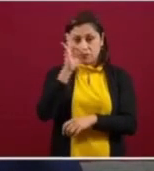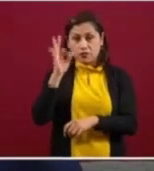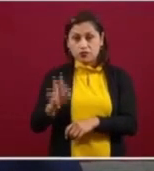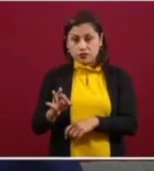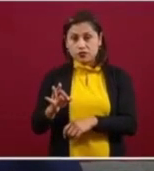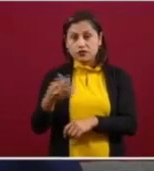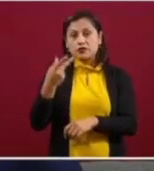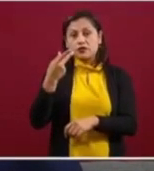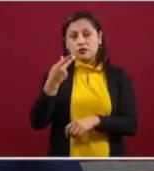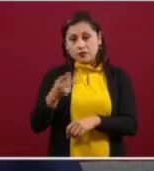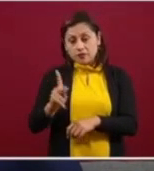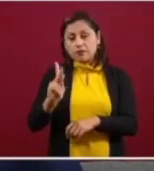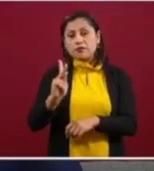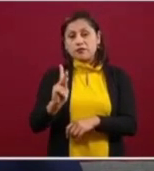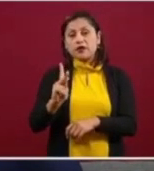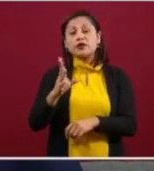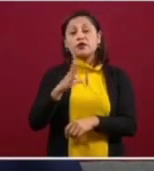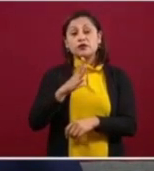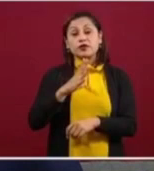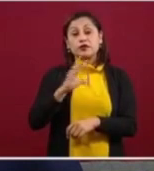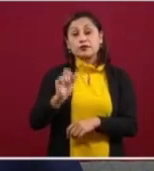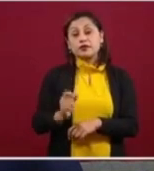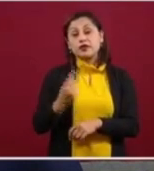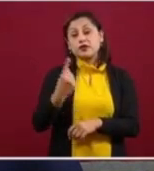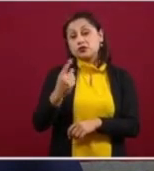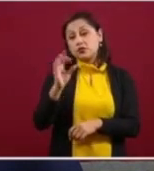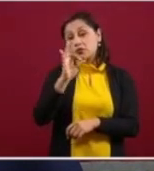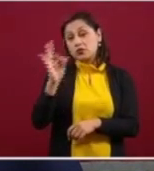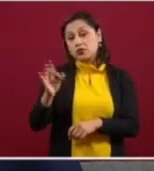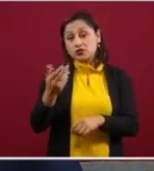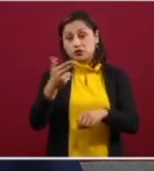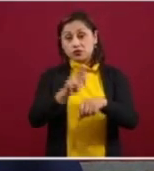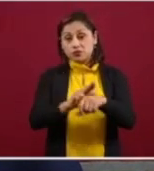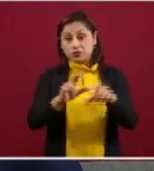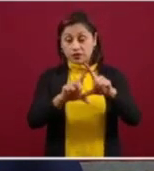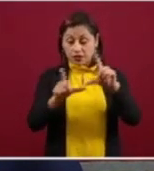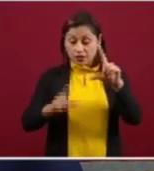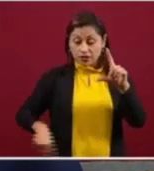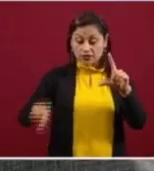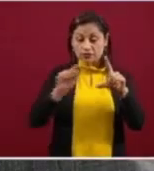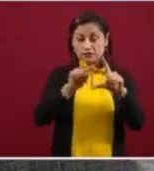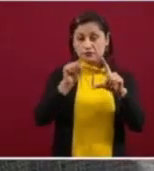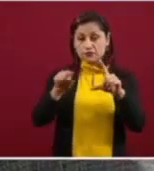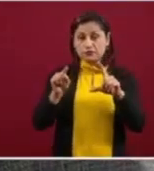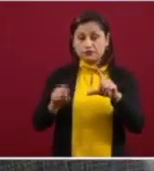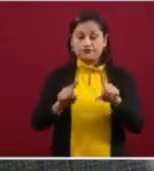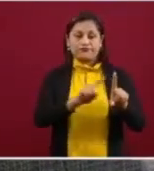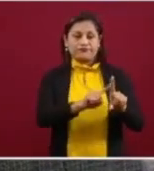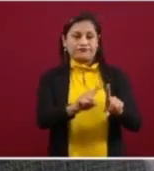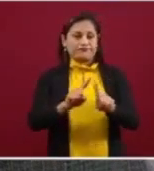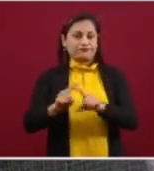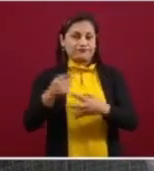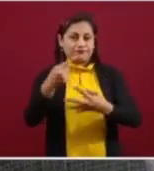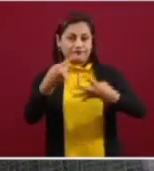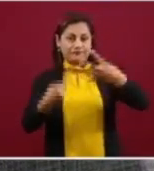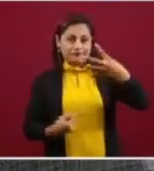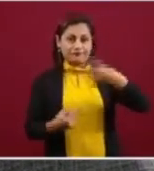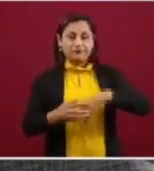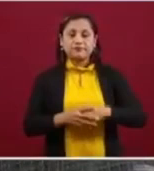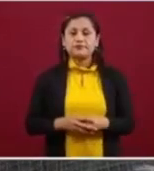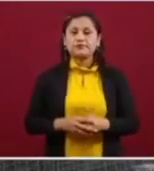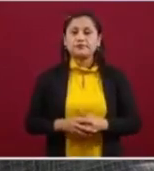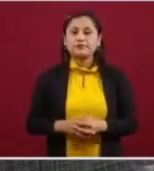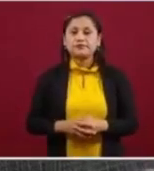cuentan con sólo el 21 por ciento de los hospitales del país y no es la única diferencia bajo los principios